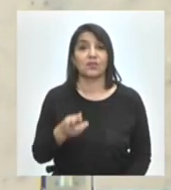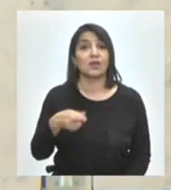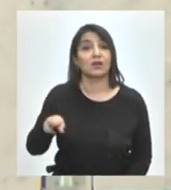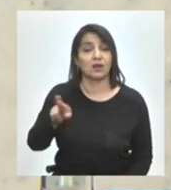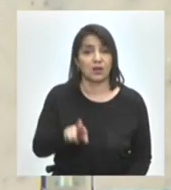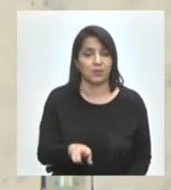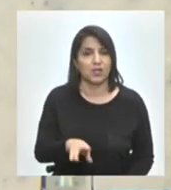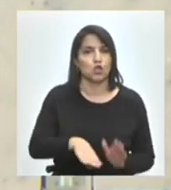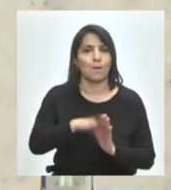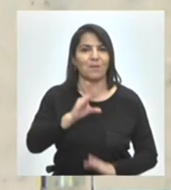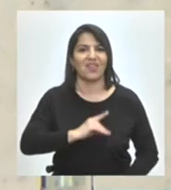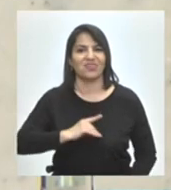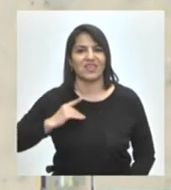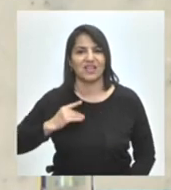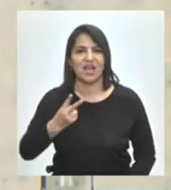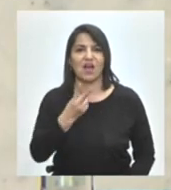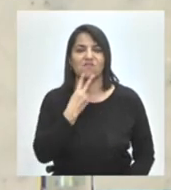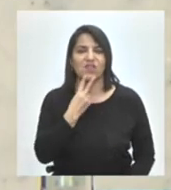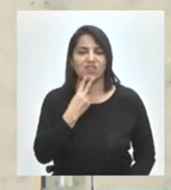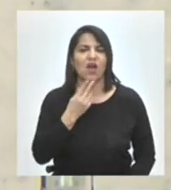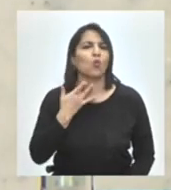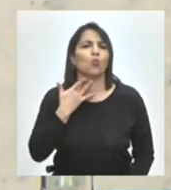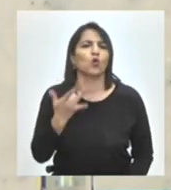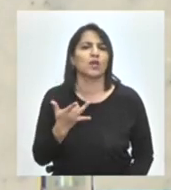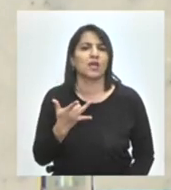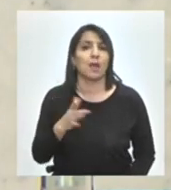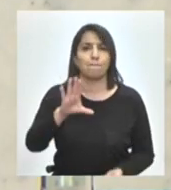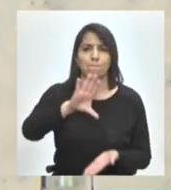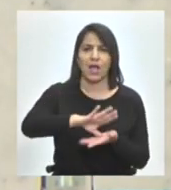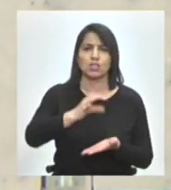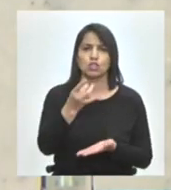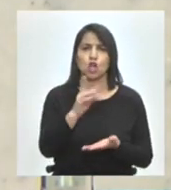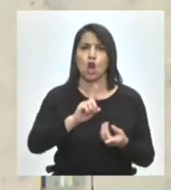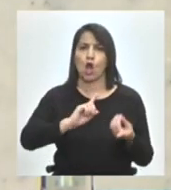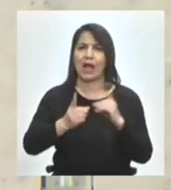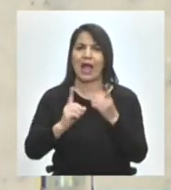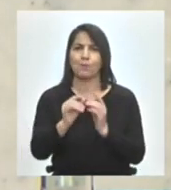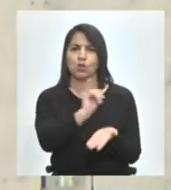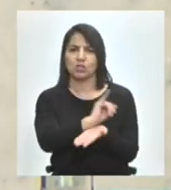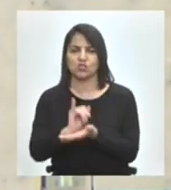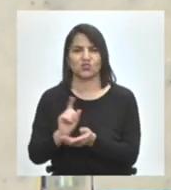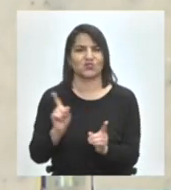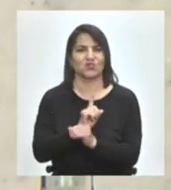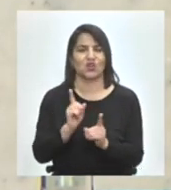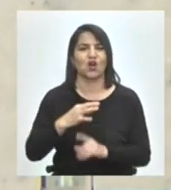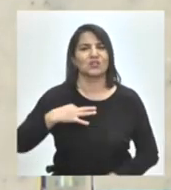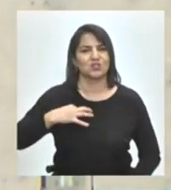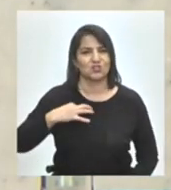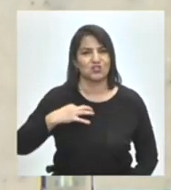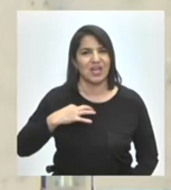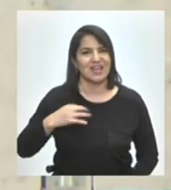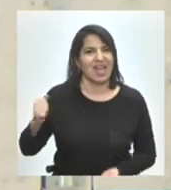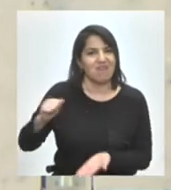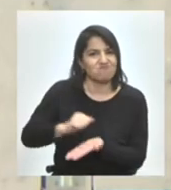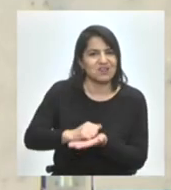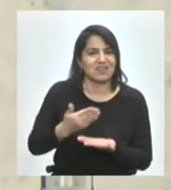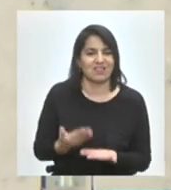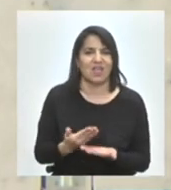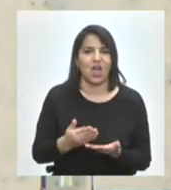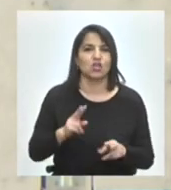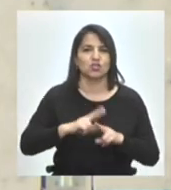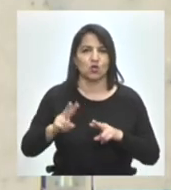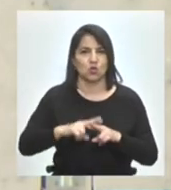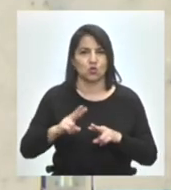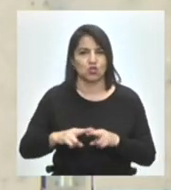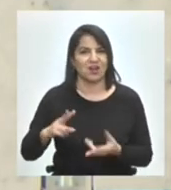hacer más digna la vida porque un país no vive solo de cambios institucionales. La ciudadanía demanda soluciones concretas a